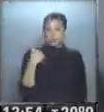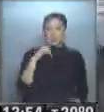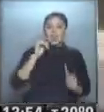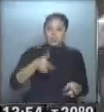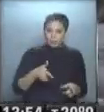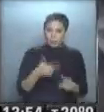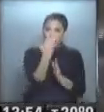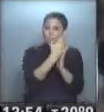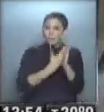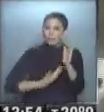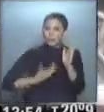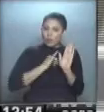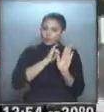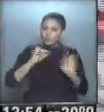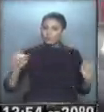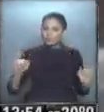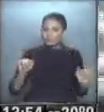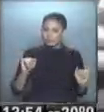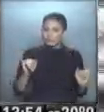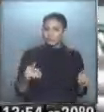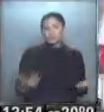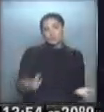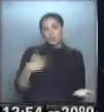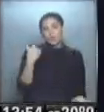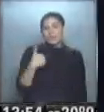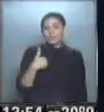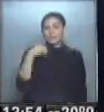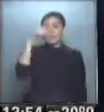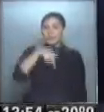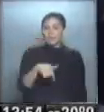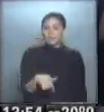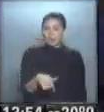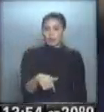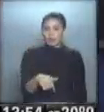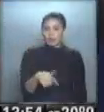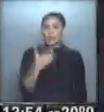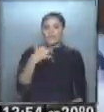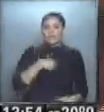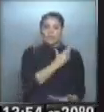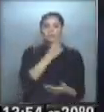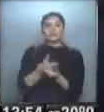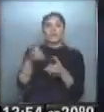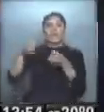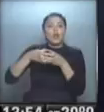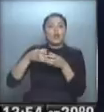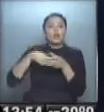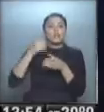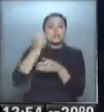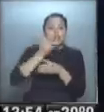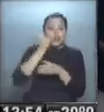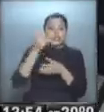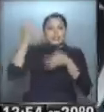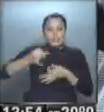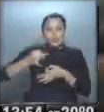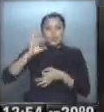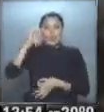emitió un comunicado. Lo que hace, por supuesto, Argentina en este momento es ejercer la presidencia del Consejo de Seguridad de Naciones Unidas